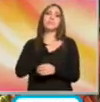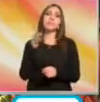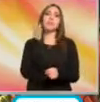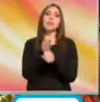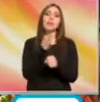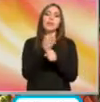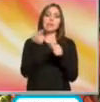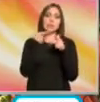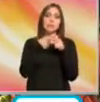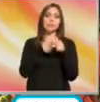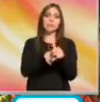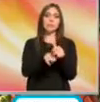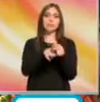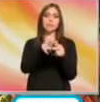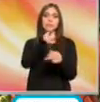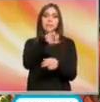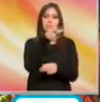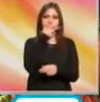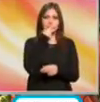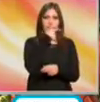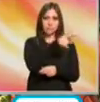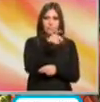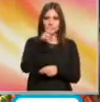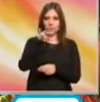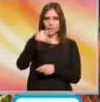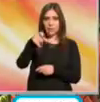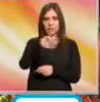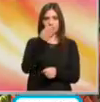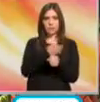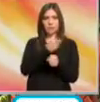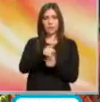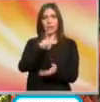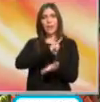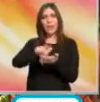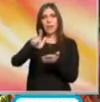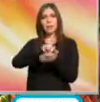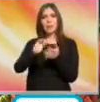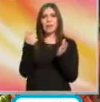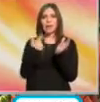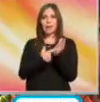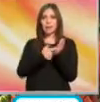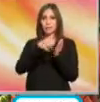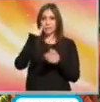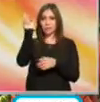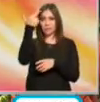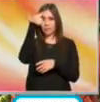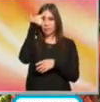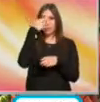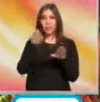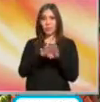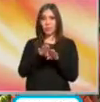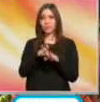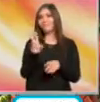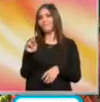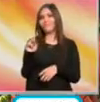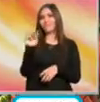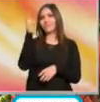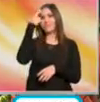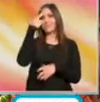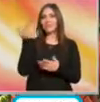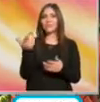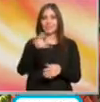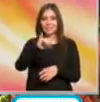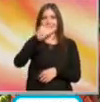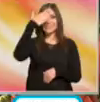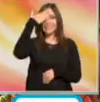vamos comenzando con esto. Quique, tú me vas a ir haciendo favor de ir limpiando nuestros camarones. ¿Te acuerdas cómo se limpian? No. Ok, vamos. Si bien